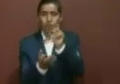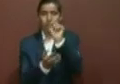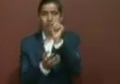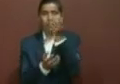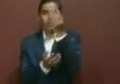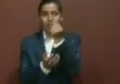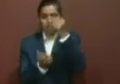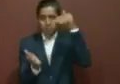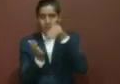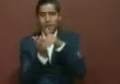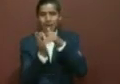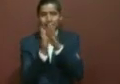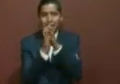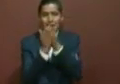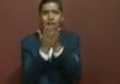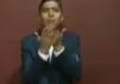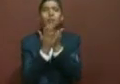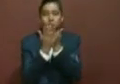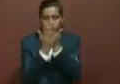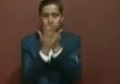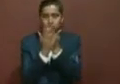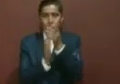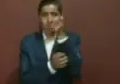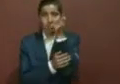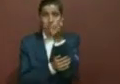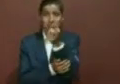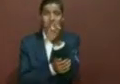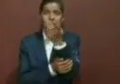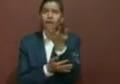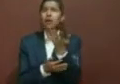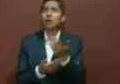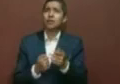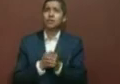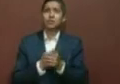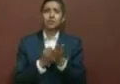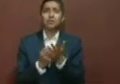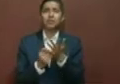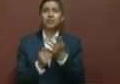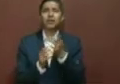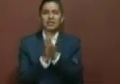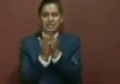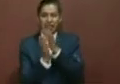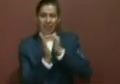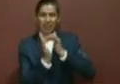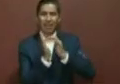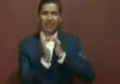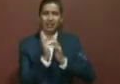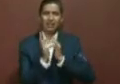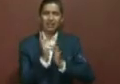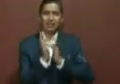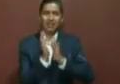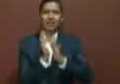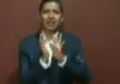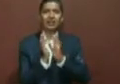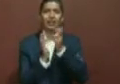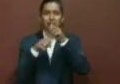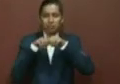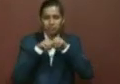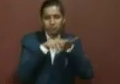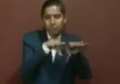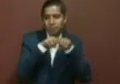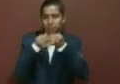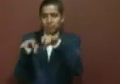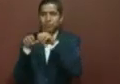29,000 libros, generalmente de literatura, y los cuales van a ser distribuidos en las 10